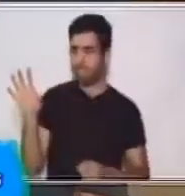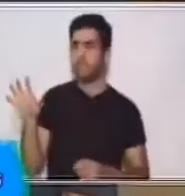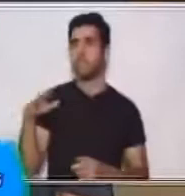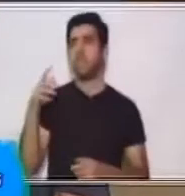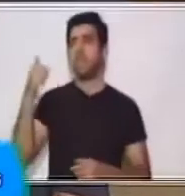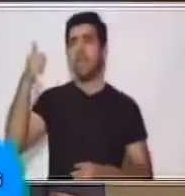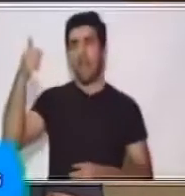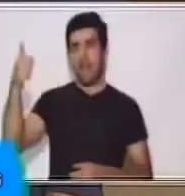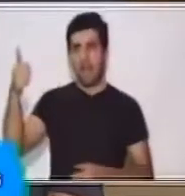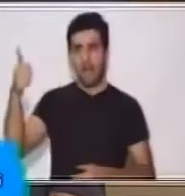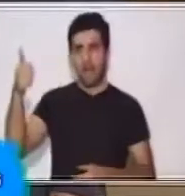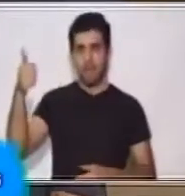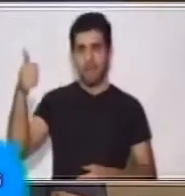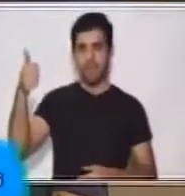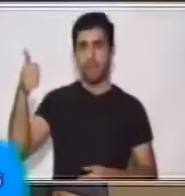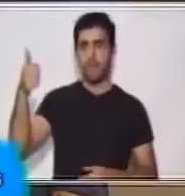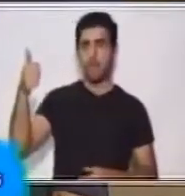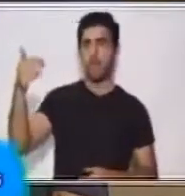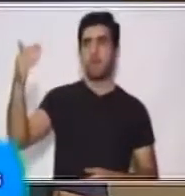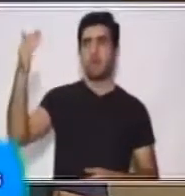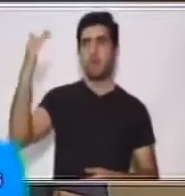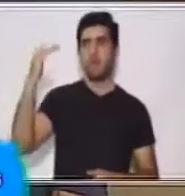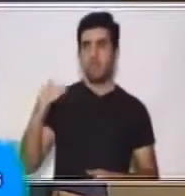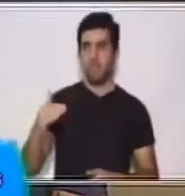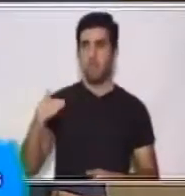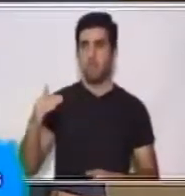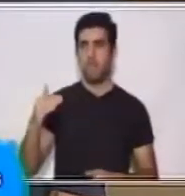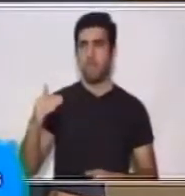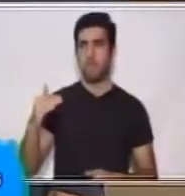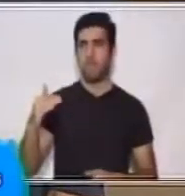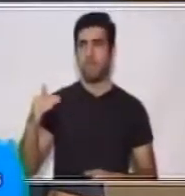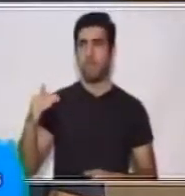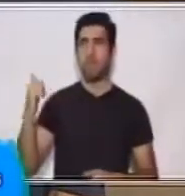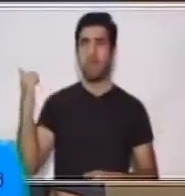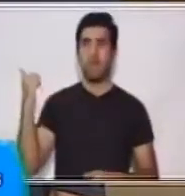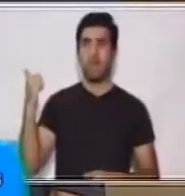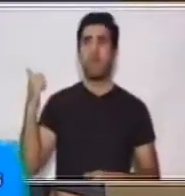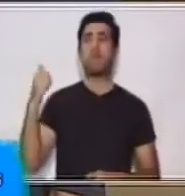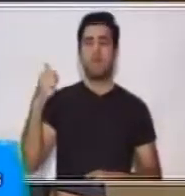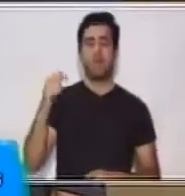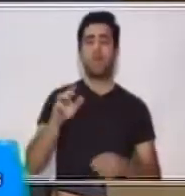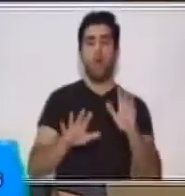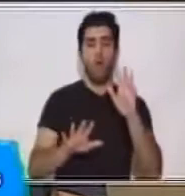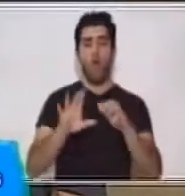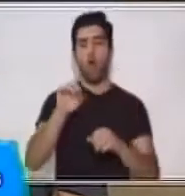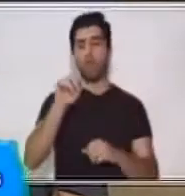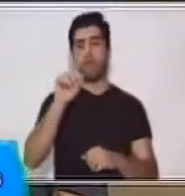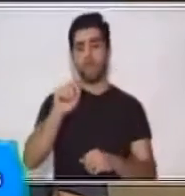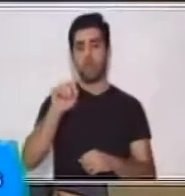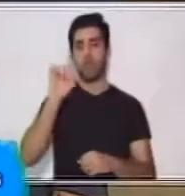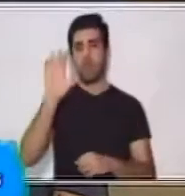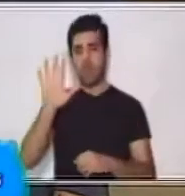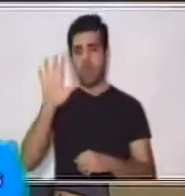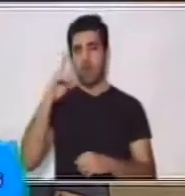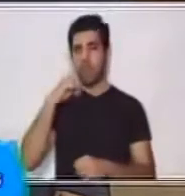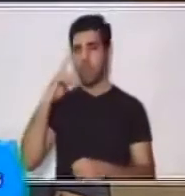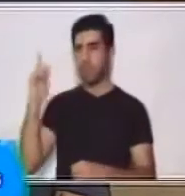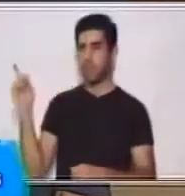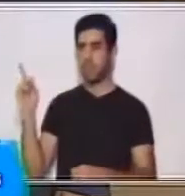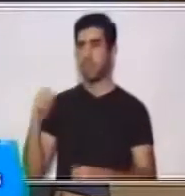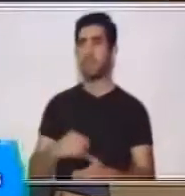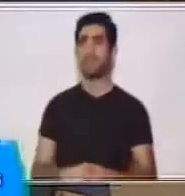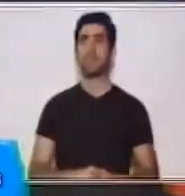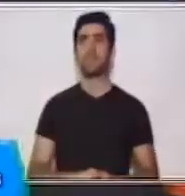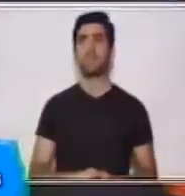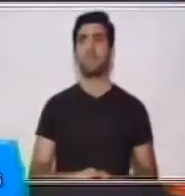por el valor de, por la consonante, perdón, A. Y el adyacente es el que sí